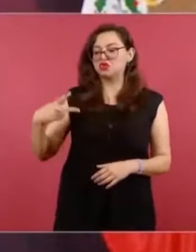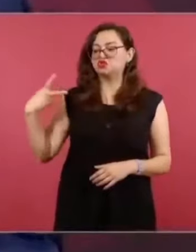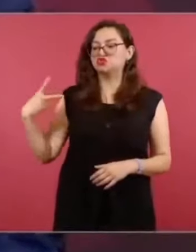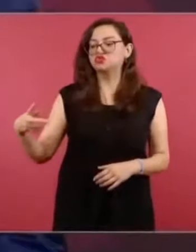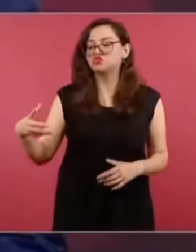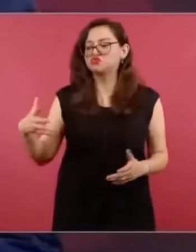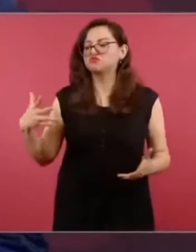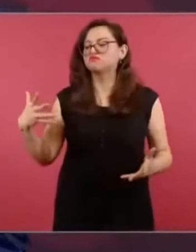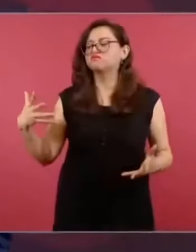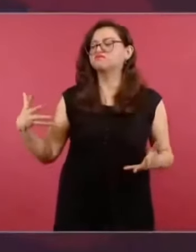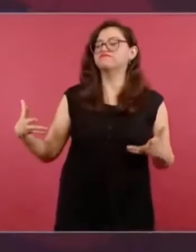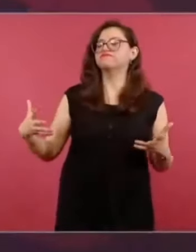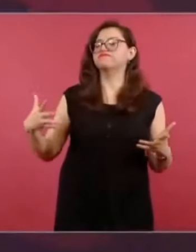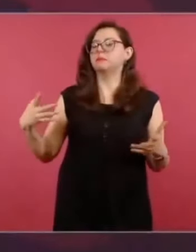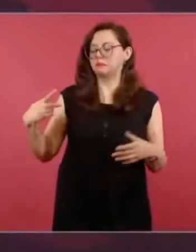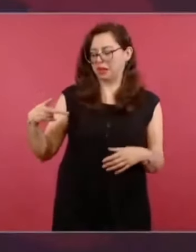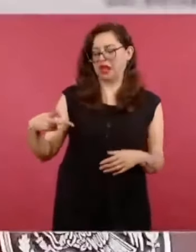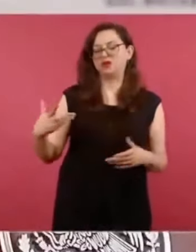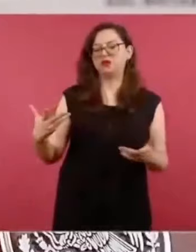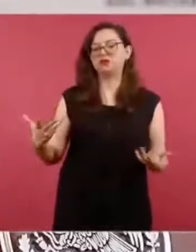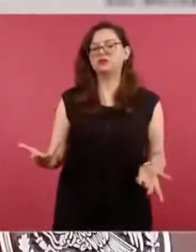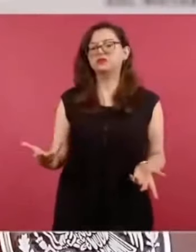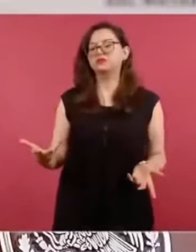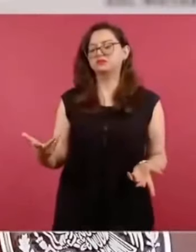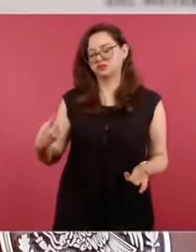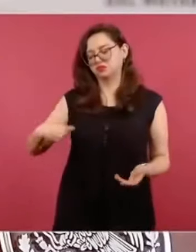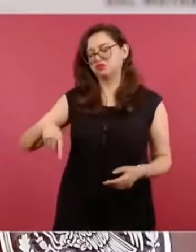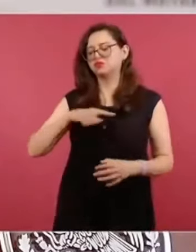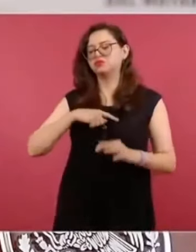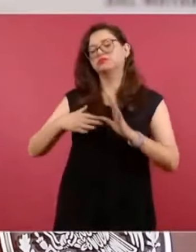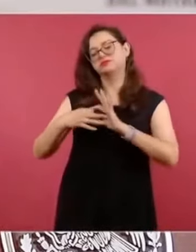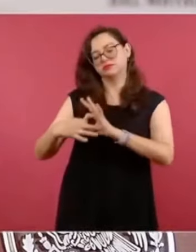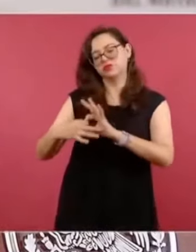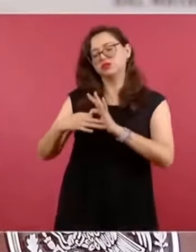nuestro hijo de tal por